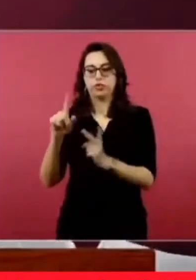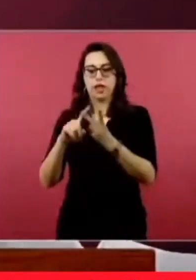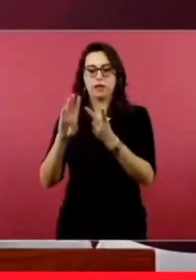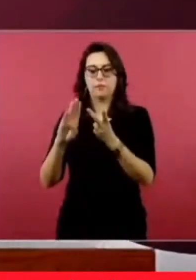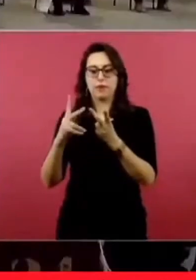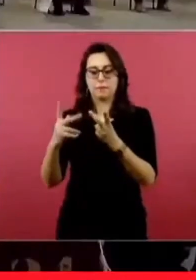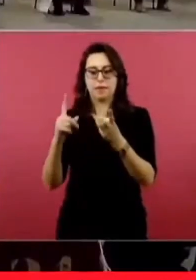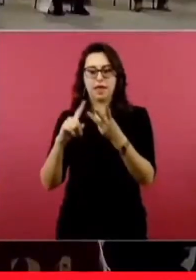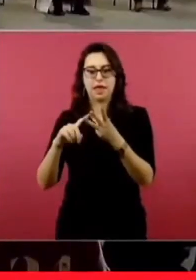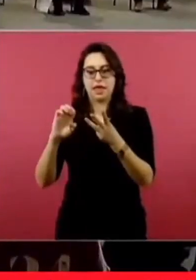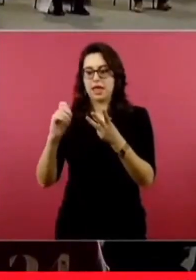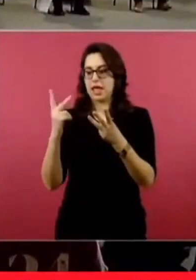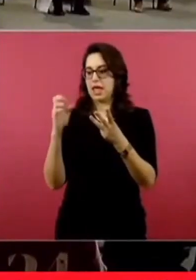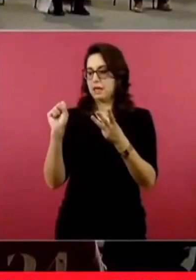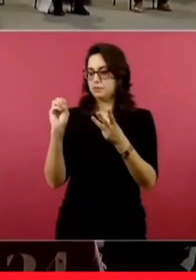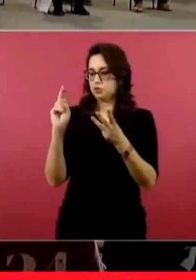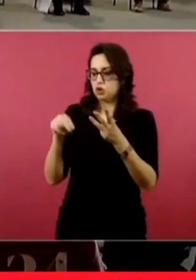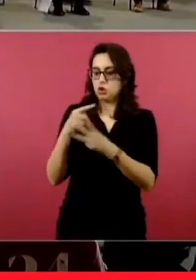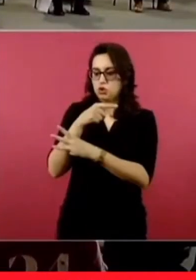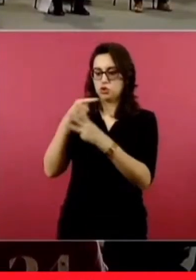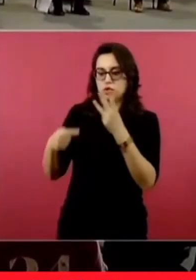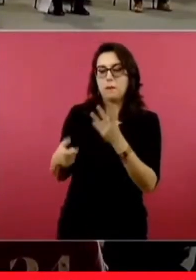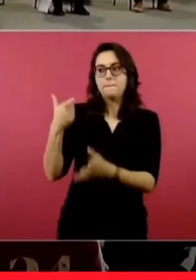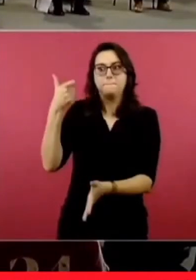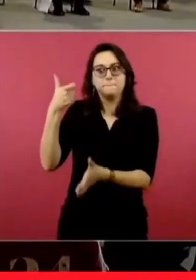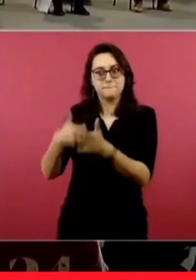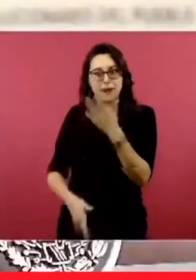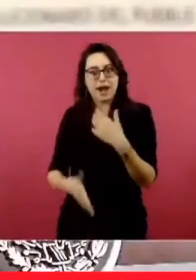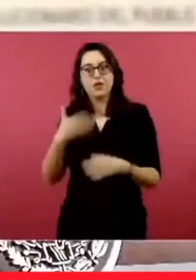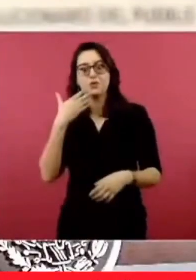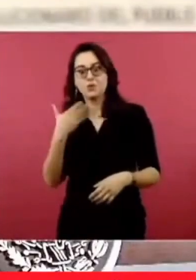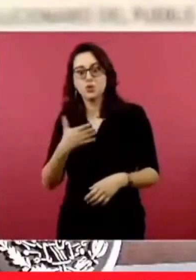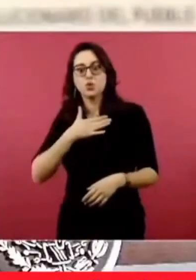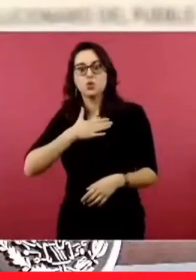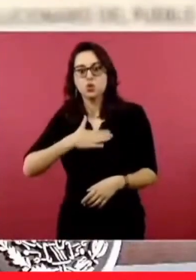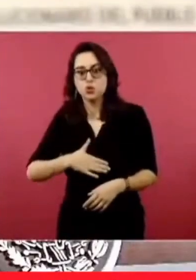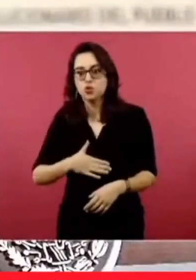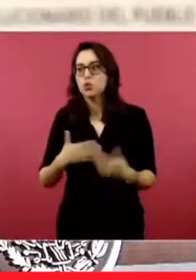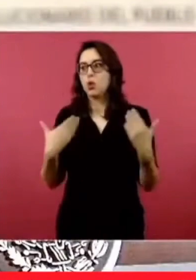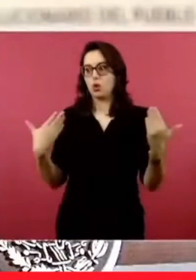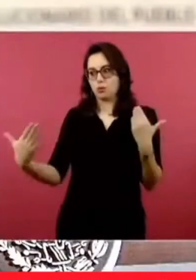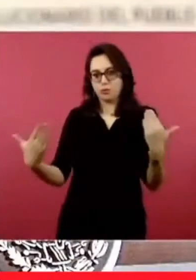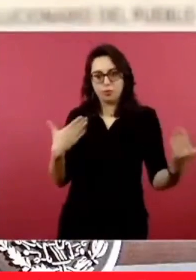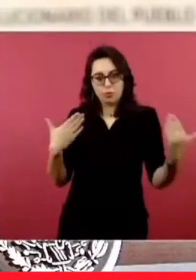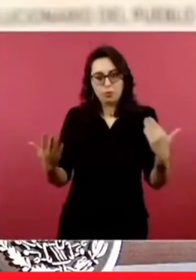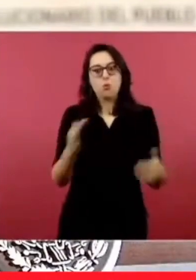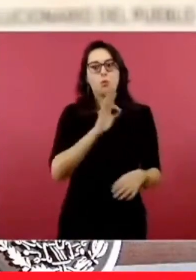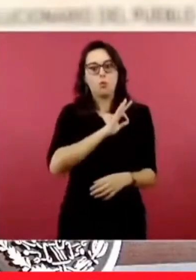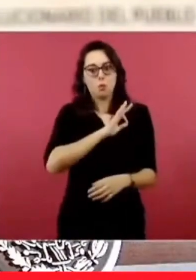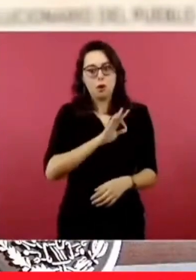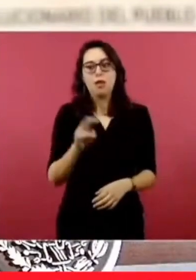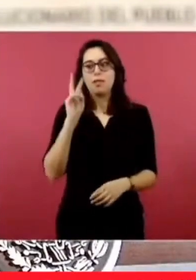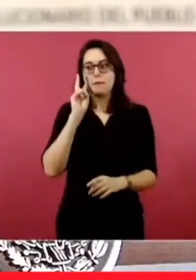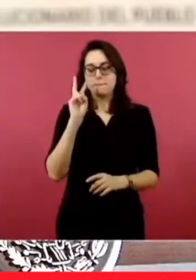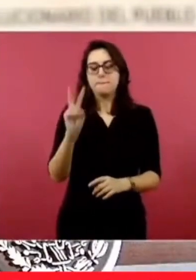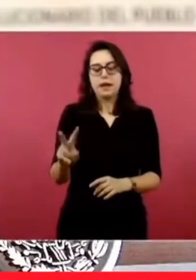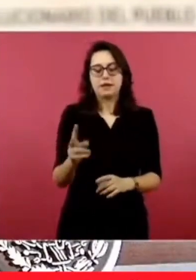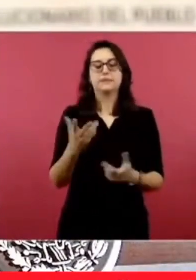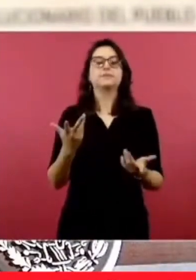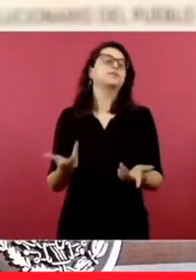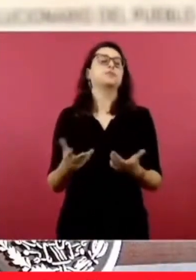ExxonMobil. Vamos a ver ya por cada tipo de combustible y viéndolo a nivel de las gasolineras, de las estaciones de